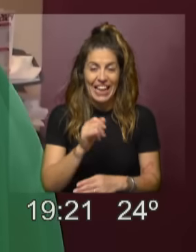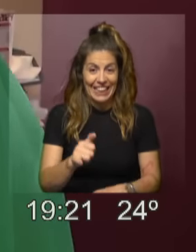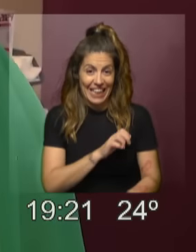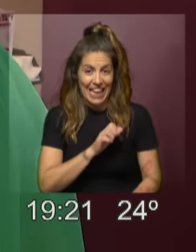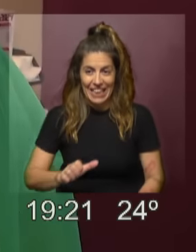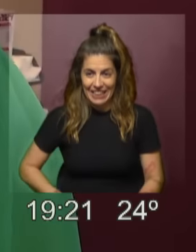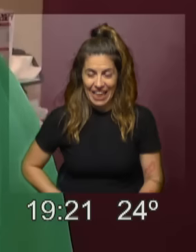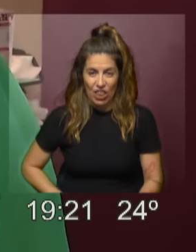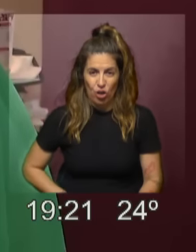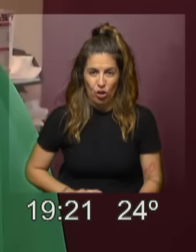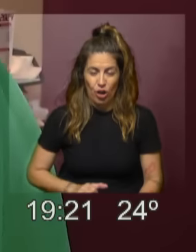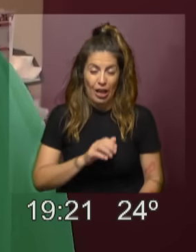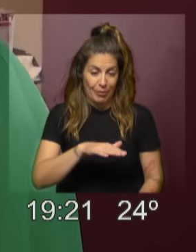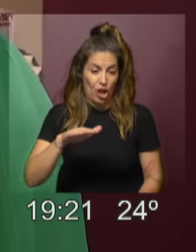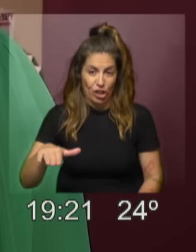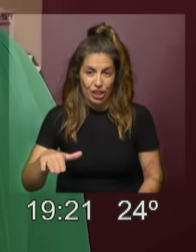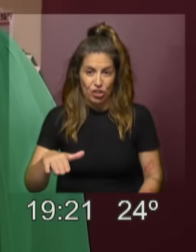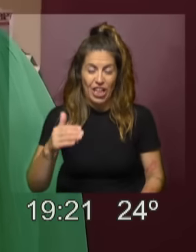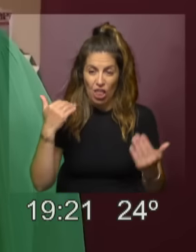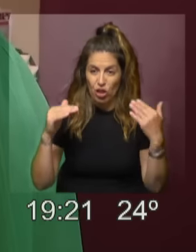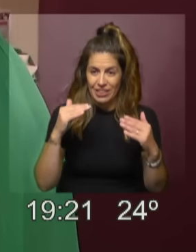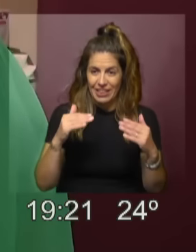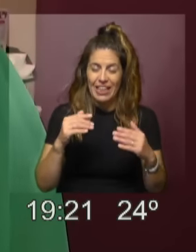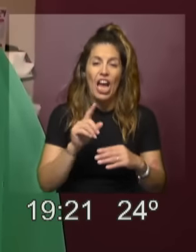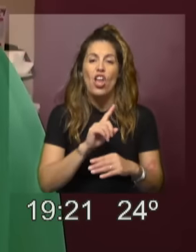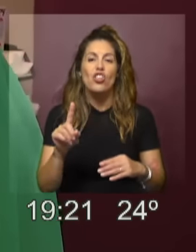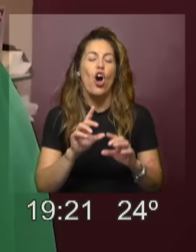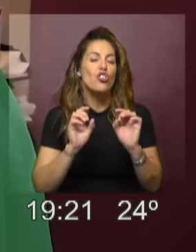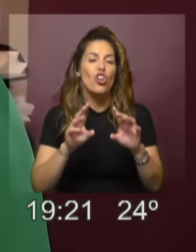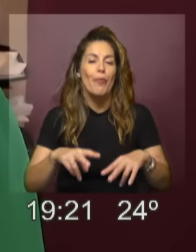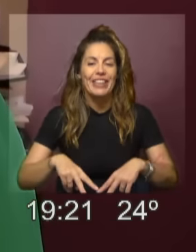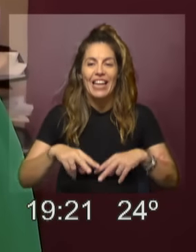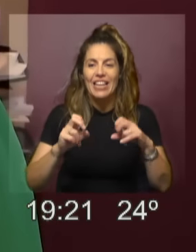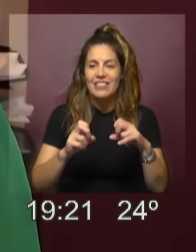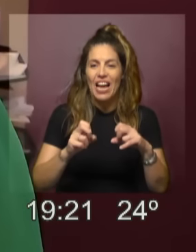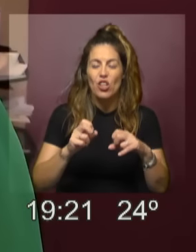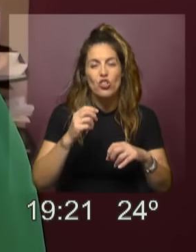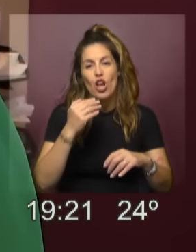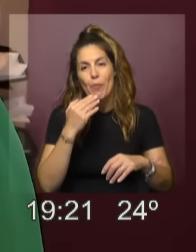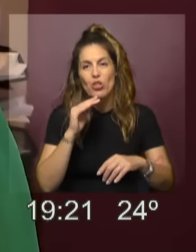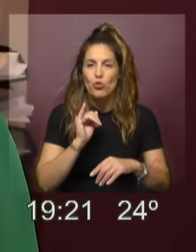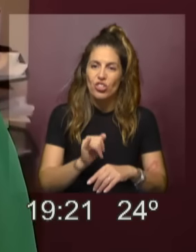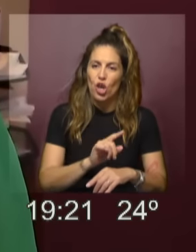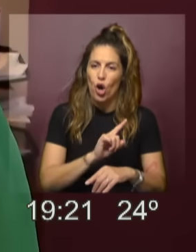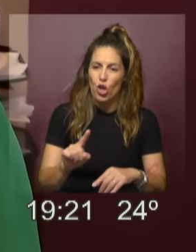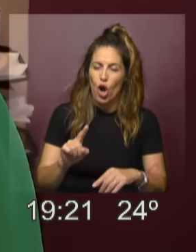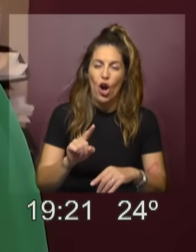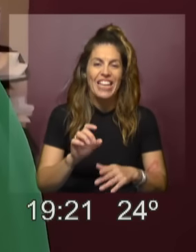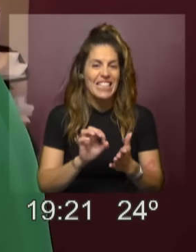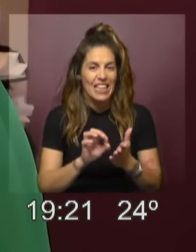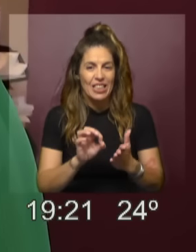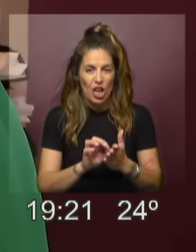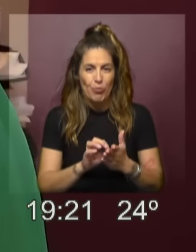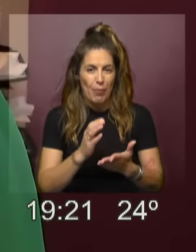Estado respecto de las infancias. Entonces, no estamos solo analizando si hay una presunción en el sistema penal o no.